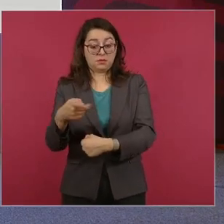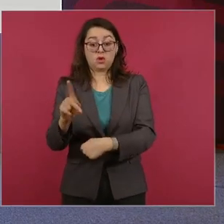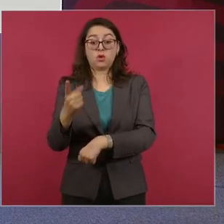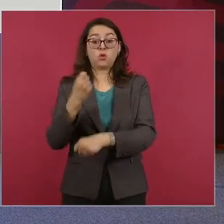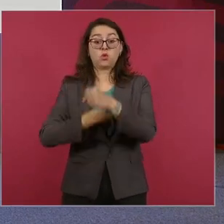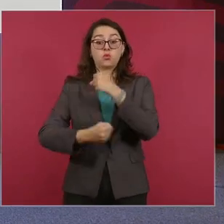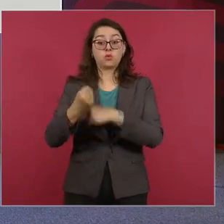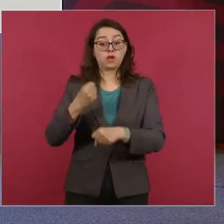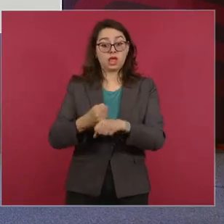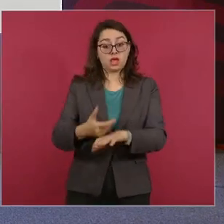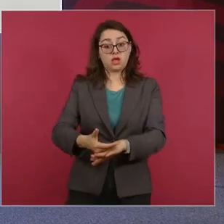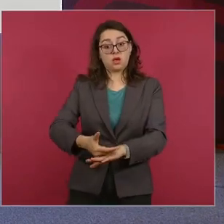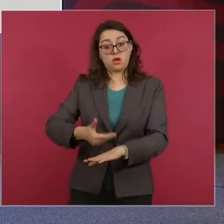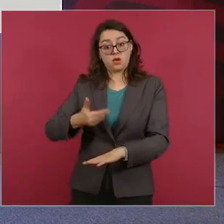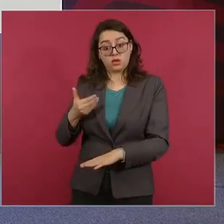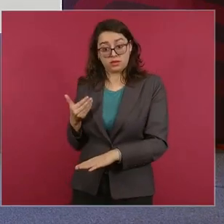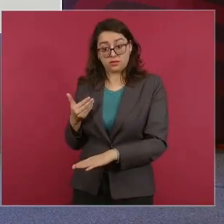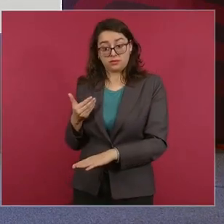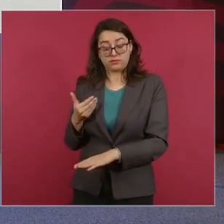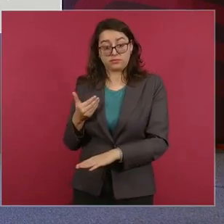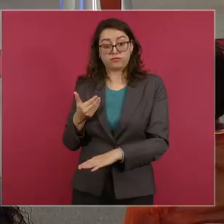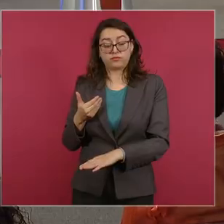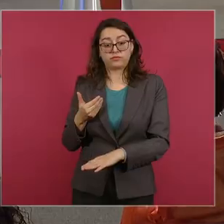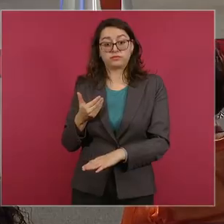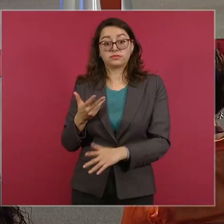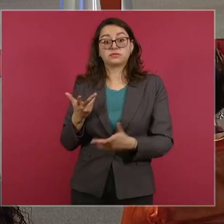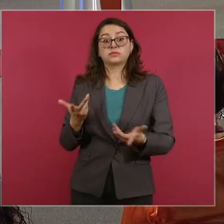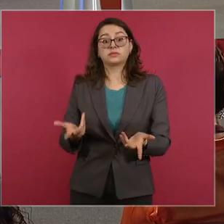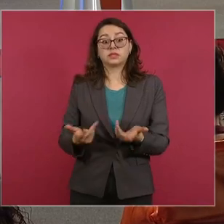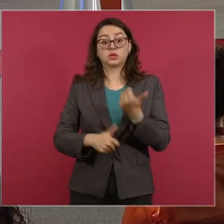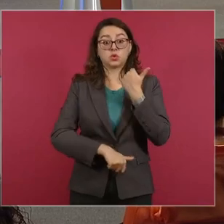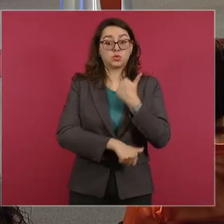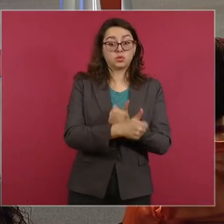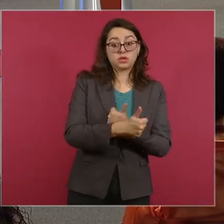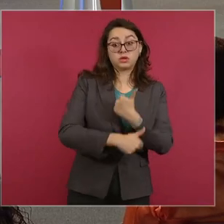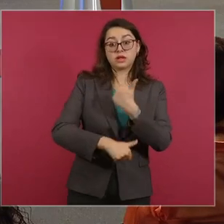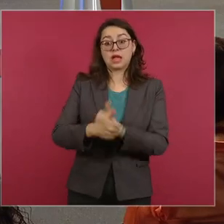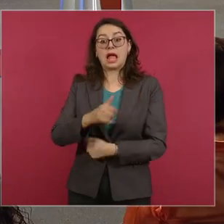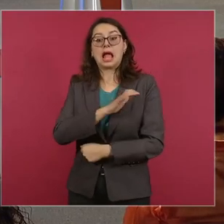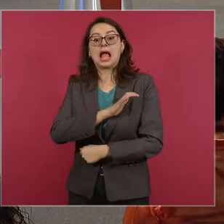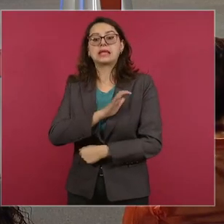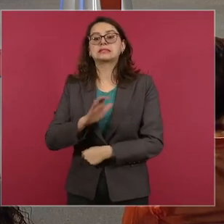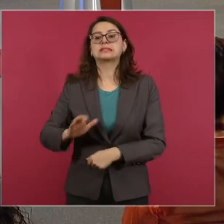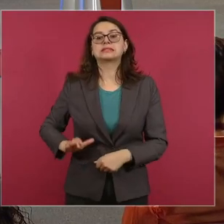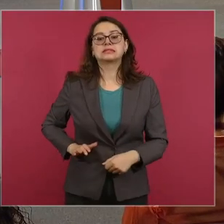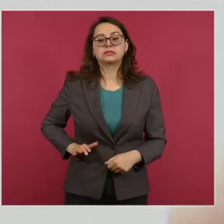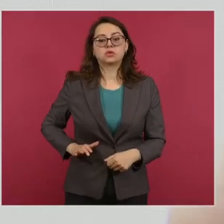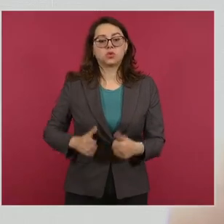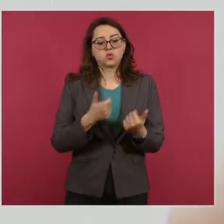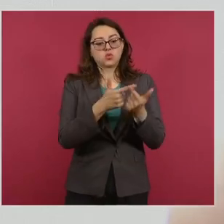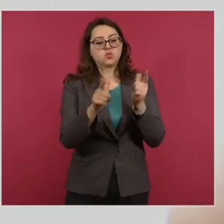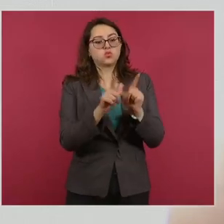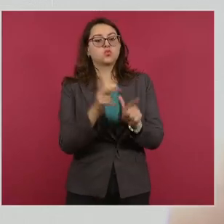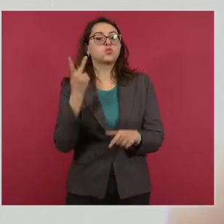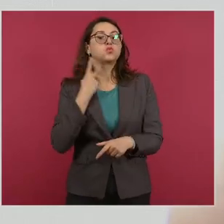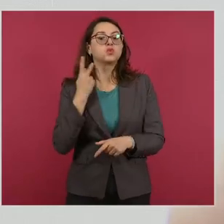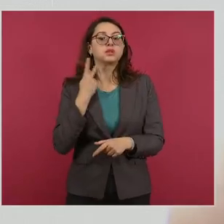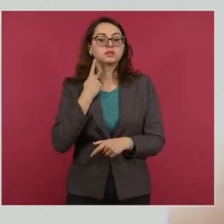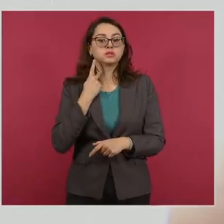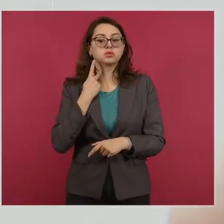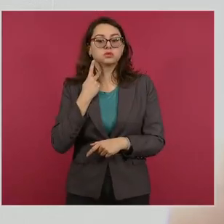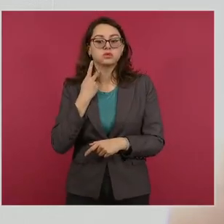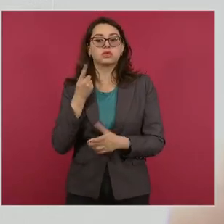ya fue la elección presidencial pero esta era para ver quién iba a ser candidato de nosotros